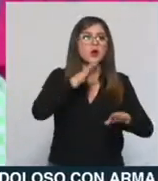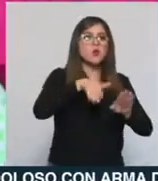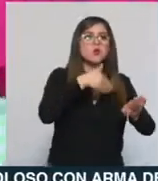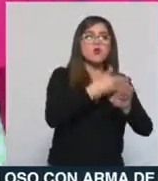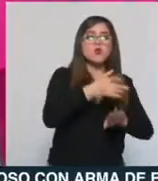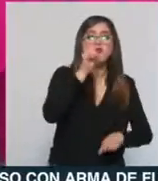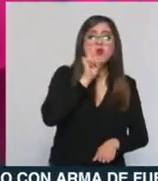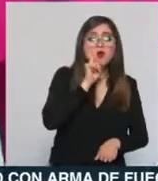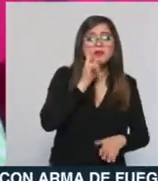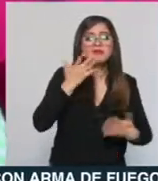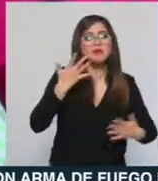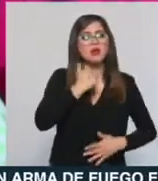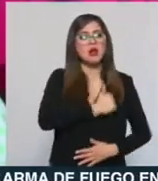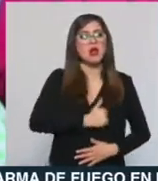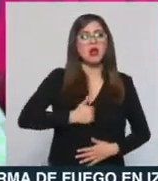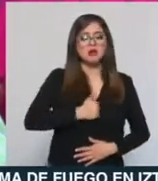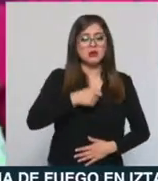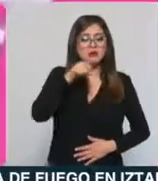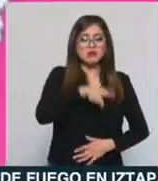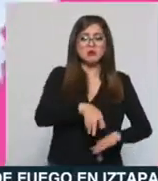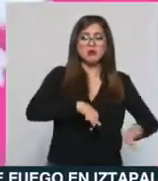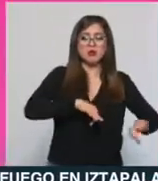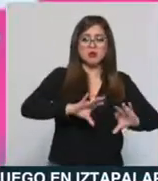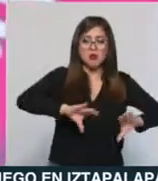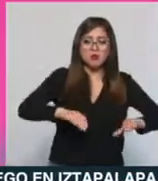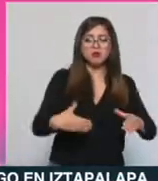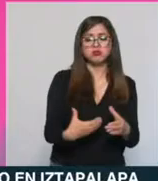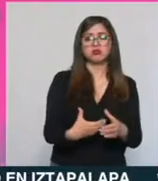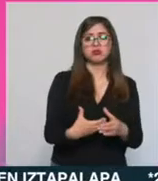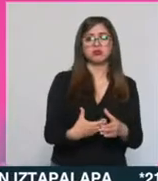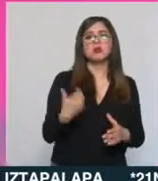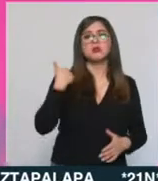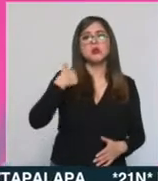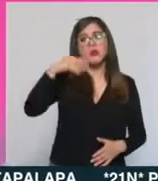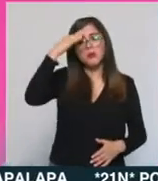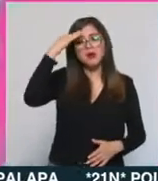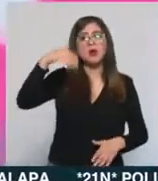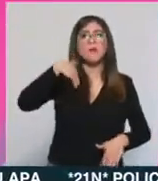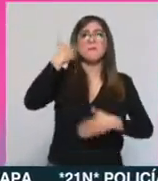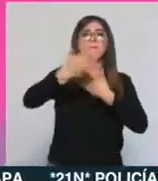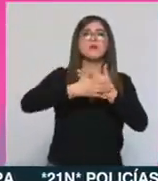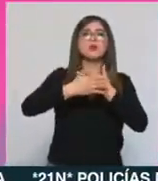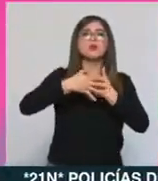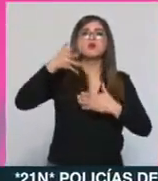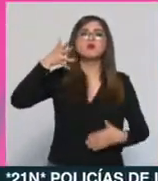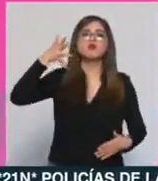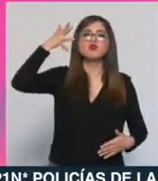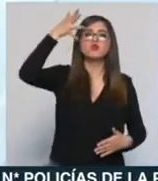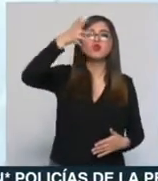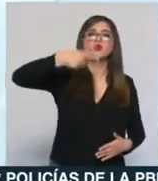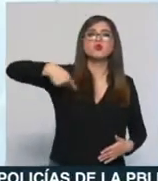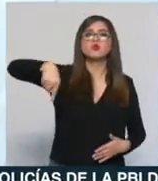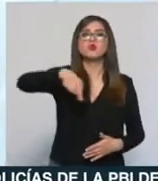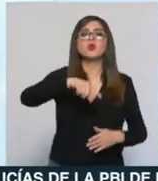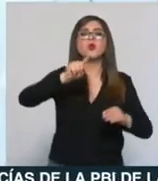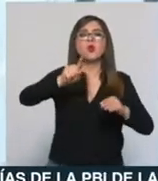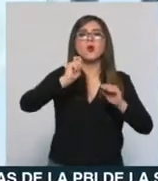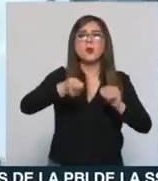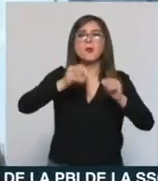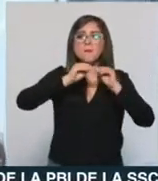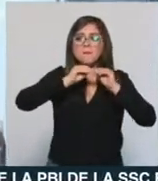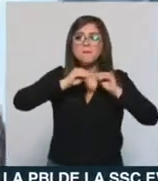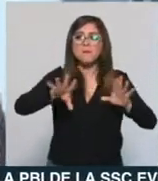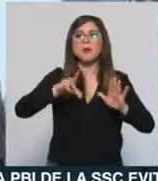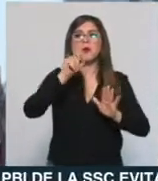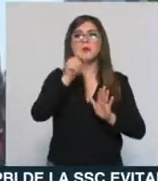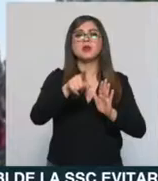nuestros compañeros. Entonces, debería salir alguien también a decir públicamente desde los medios, sobre todo impresos,